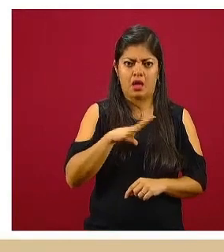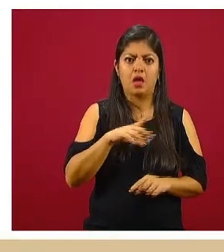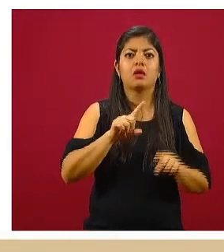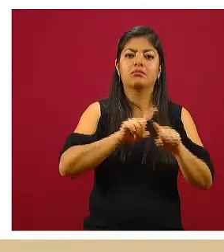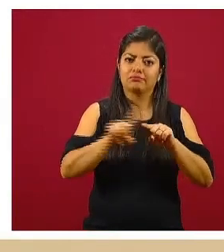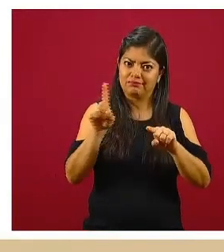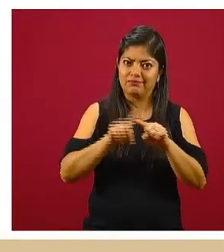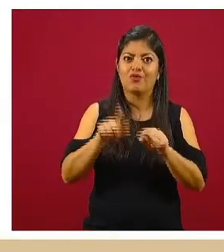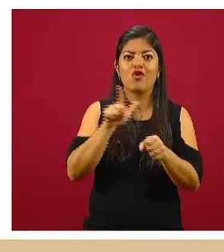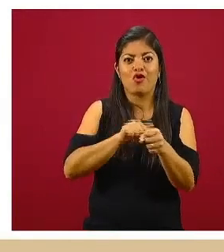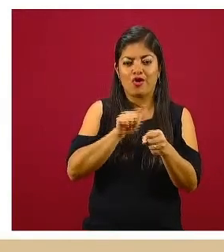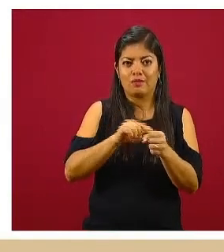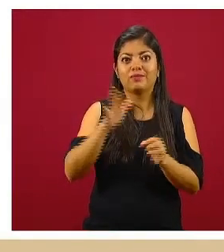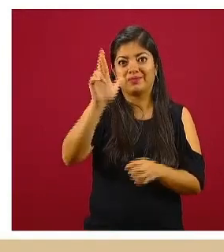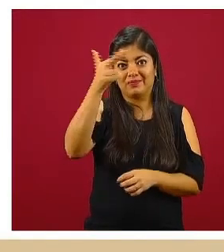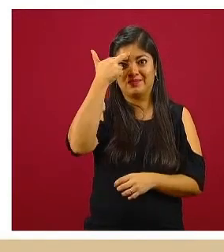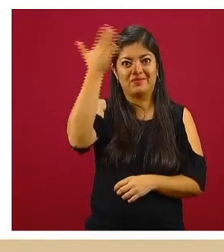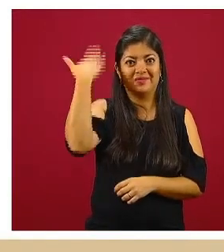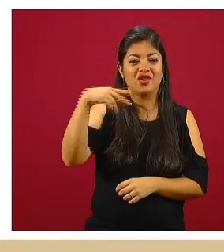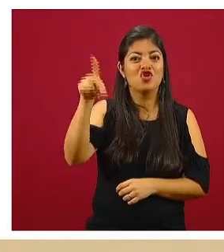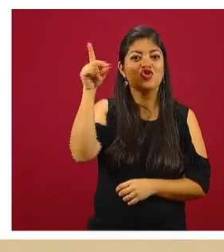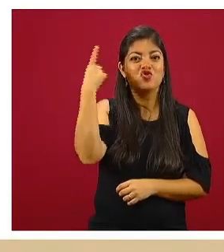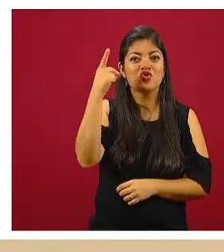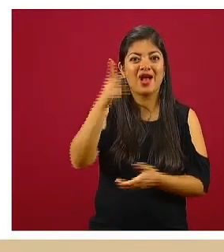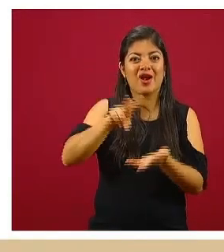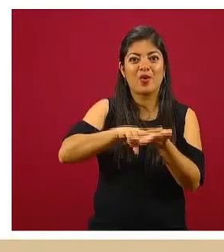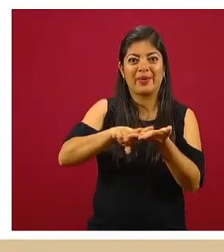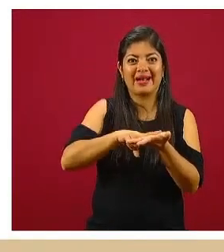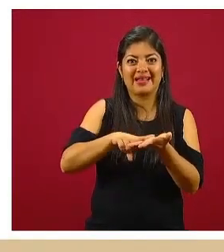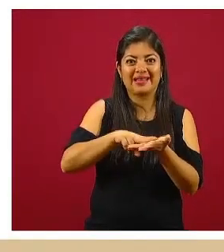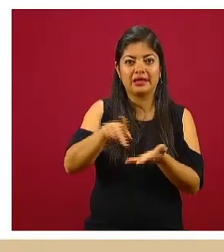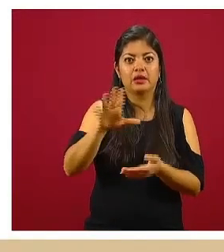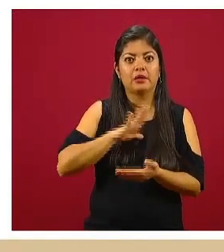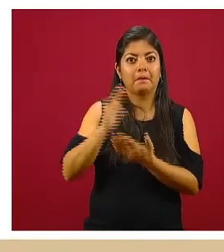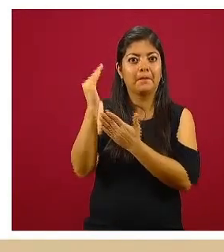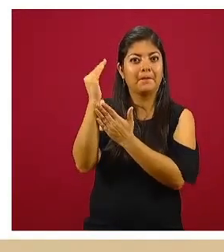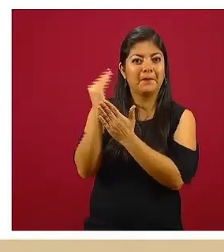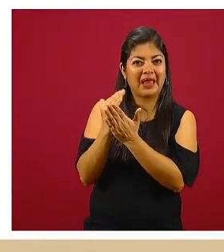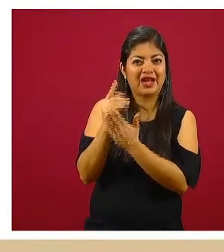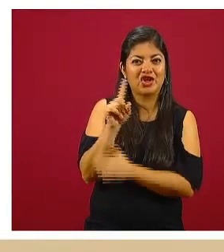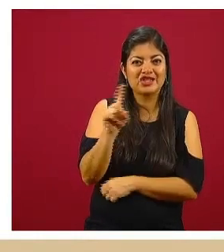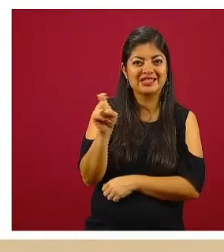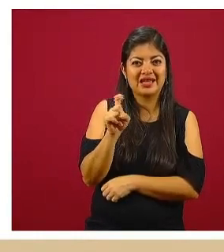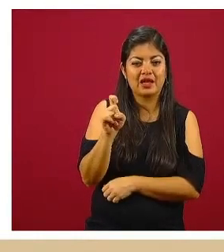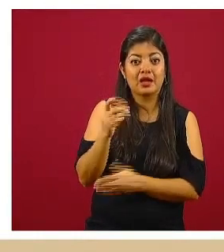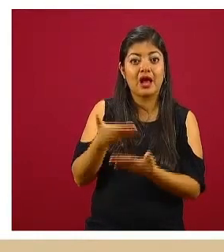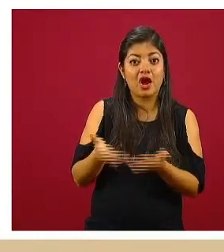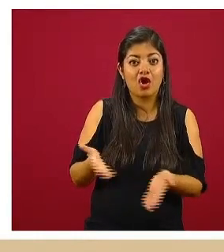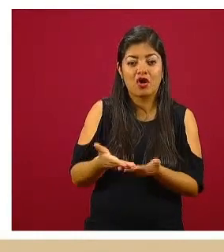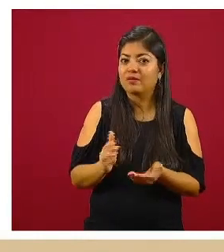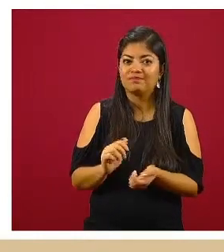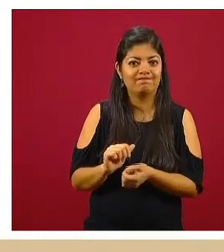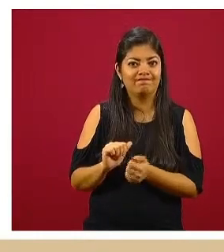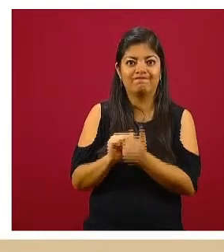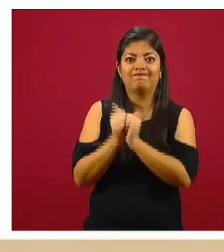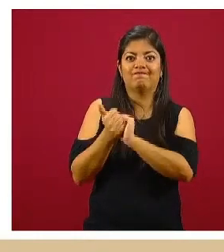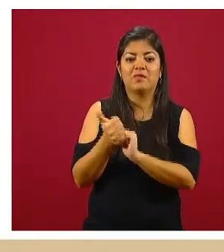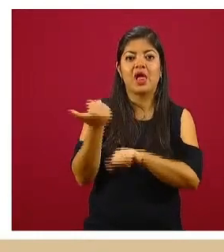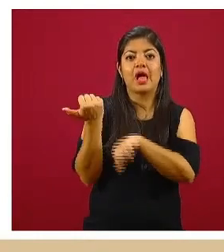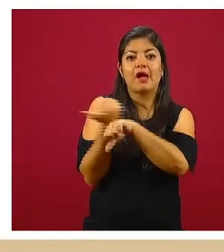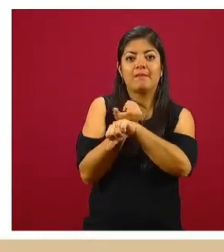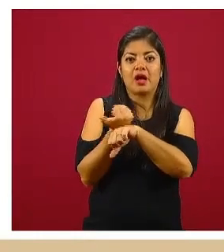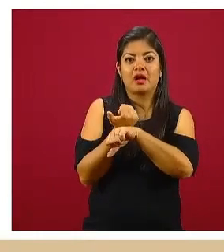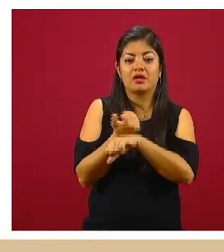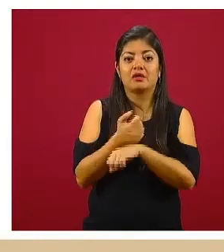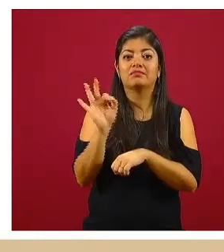variaciones. Recordarán que Durango estaba en color verde, lo que quiere decir que tenía menos de 100 casos, pero ahora está en color amarillo, lo que quiere